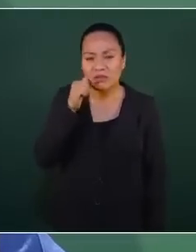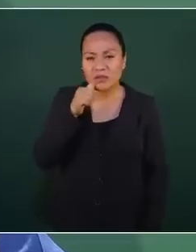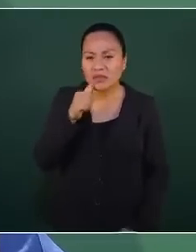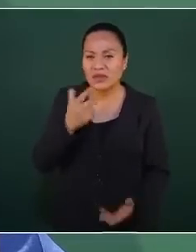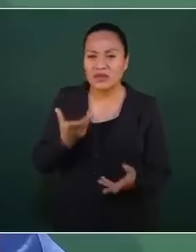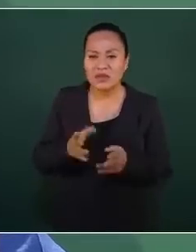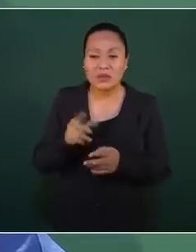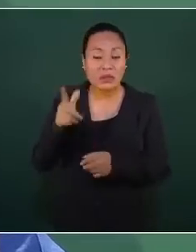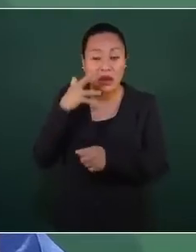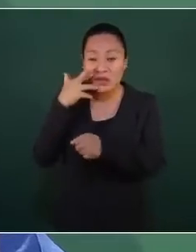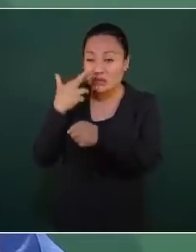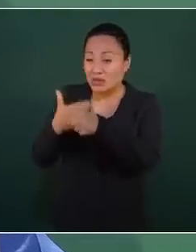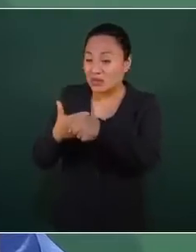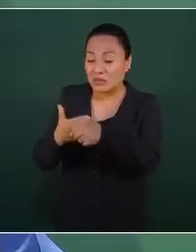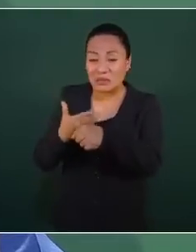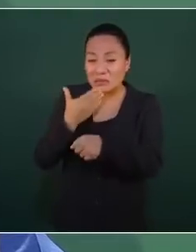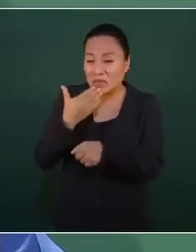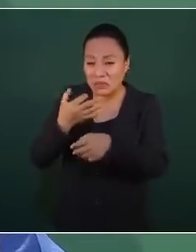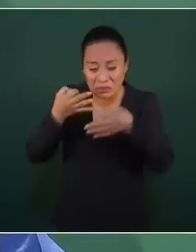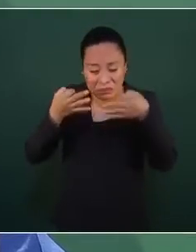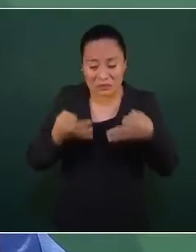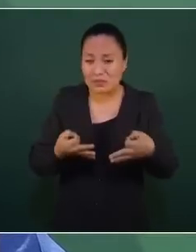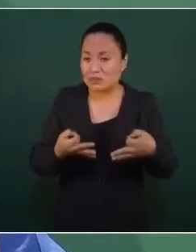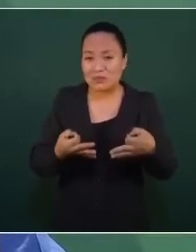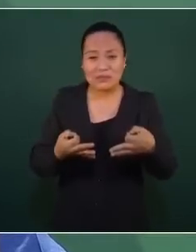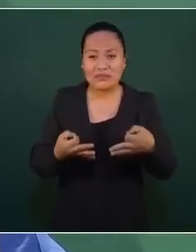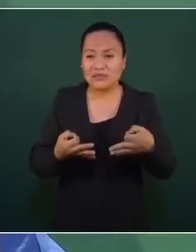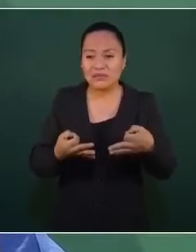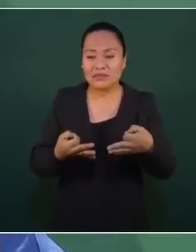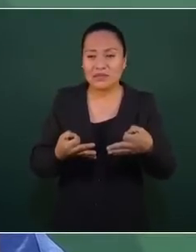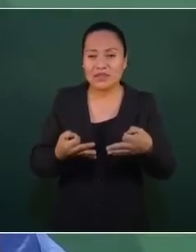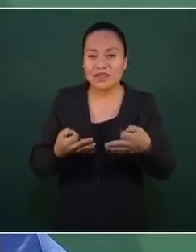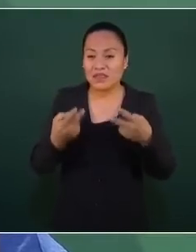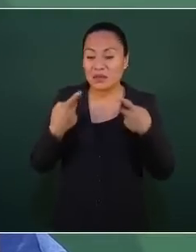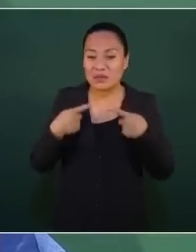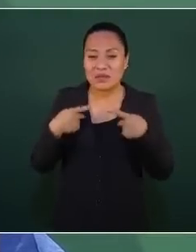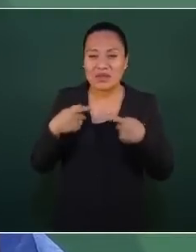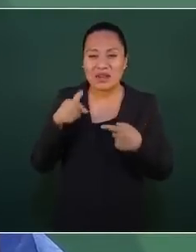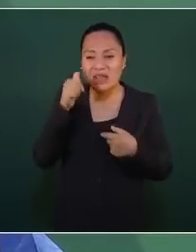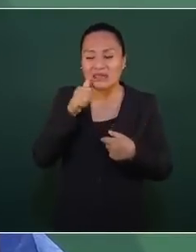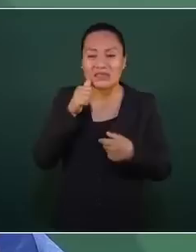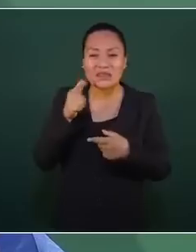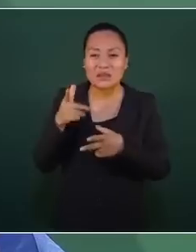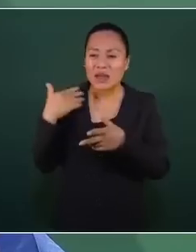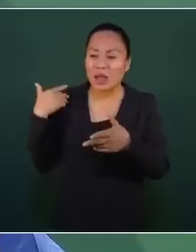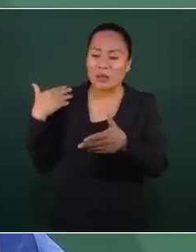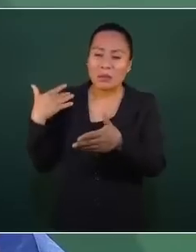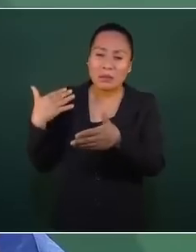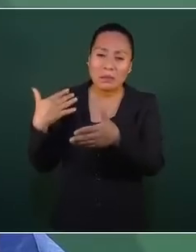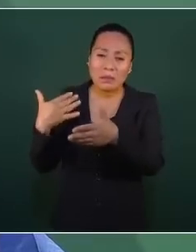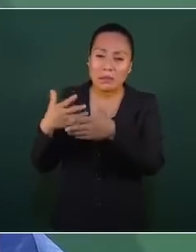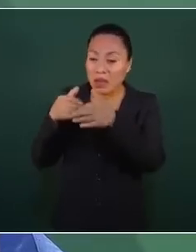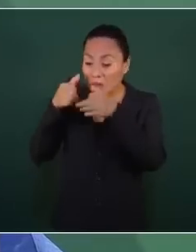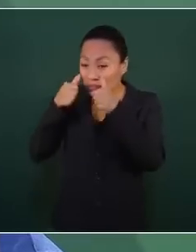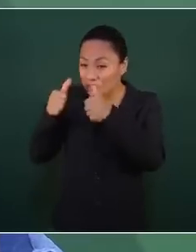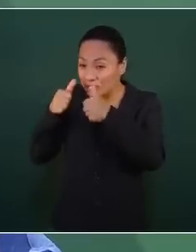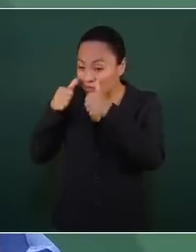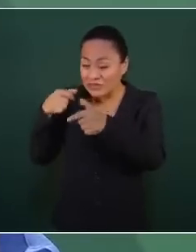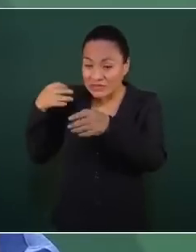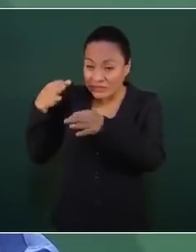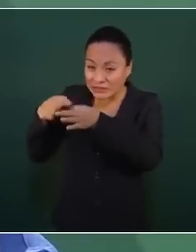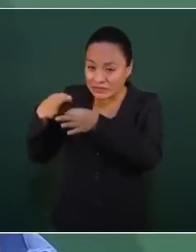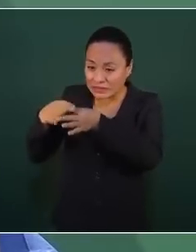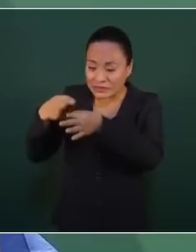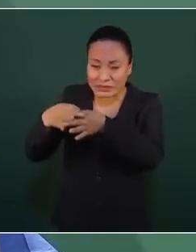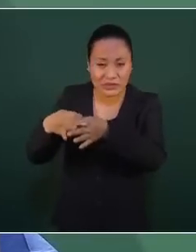de irresponsabilidad de los tecnócratas neoliberales, porque en